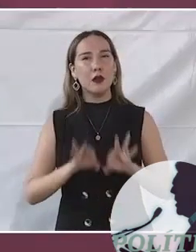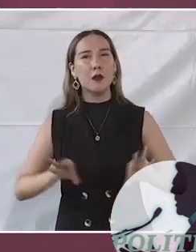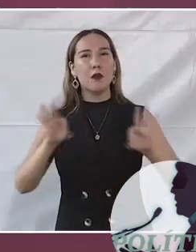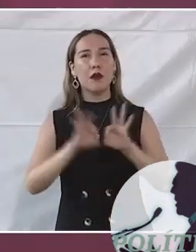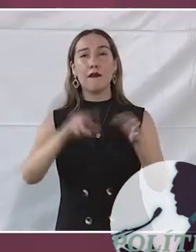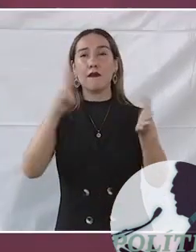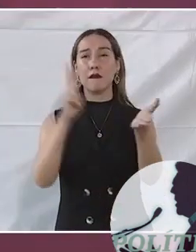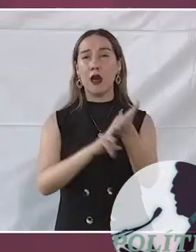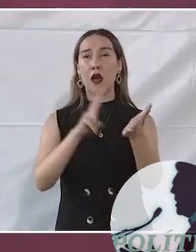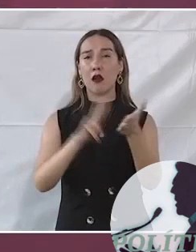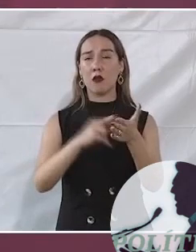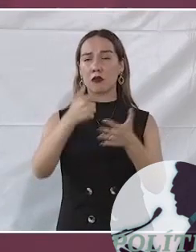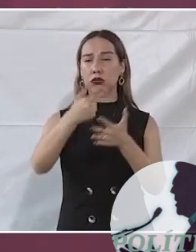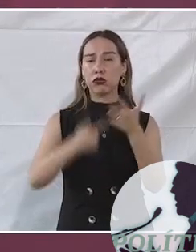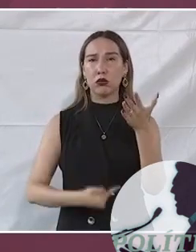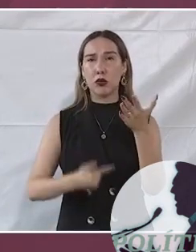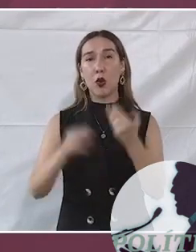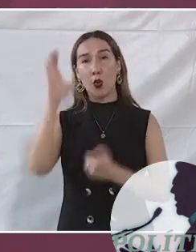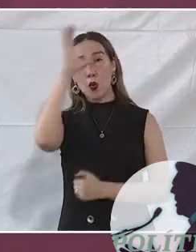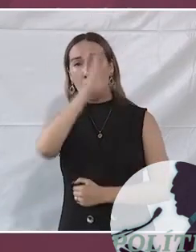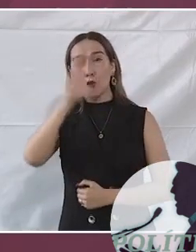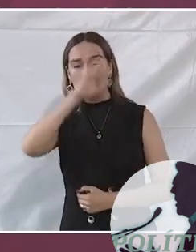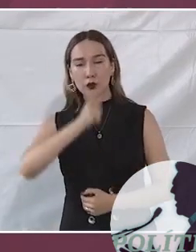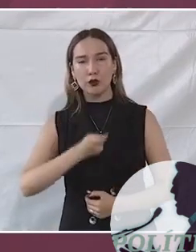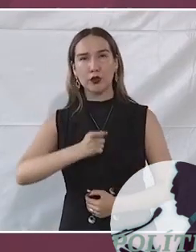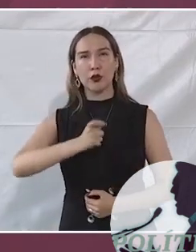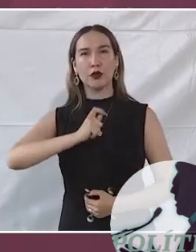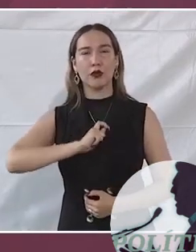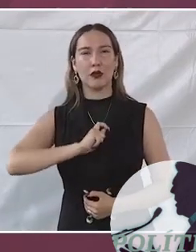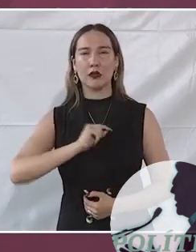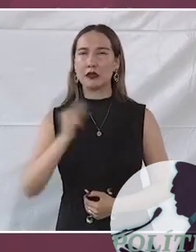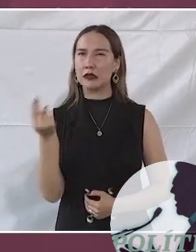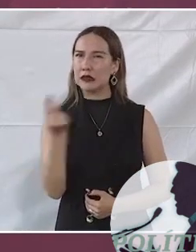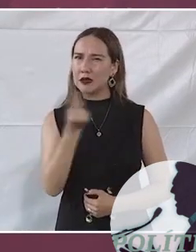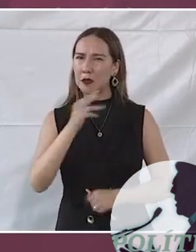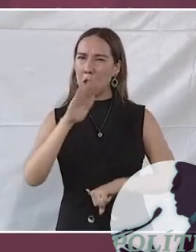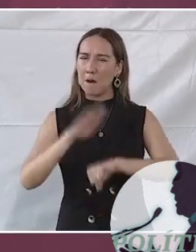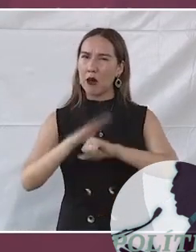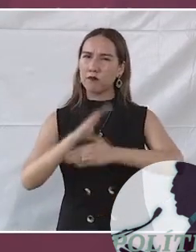valores culturales, nuestra identidad. Porque